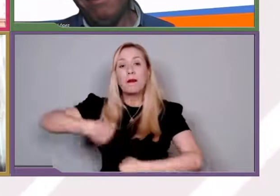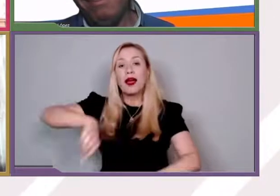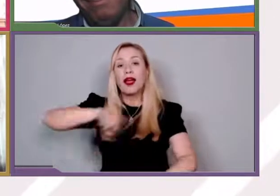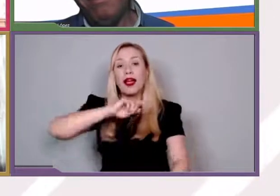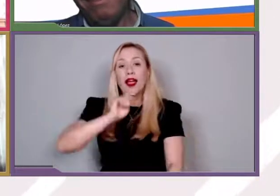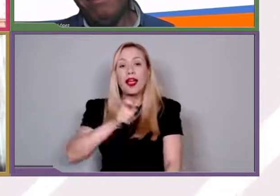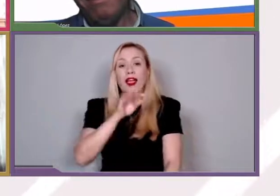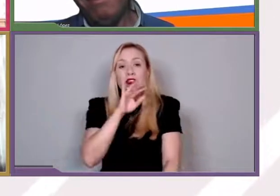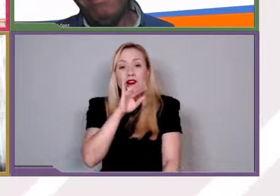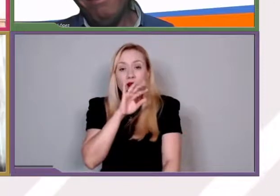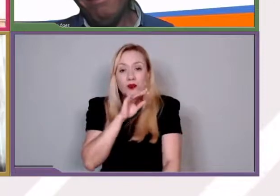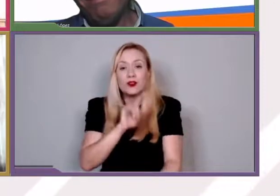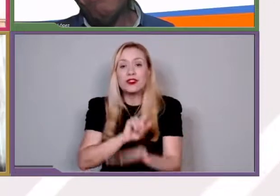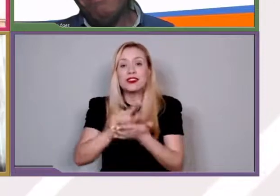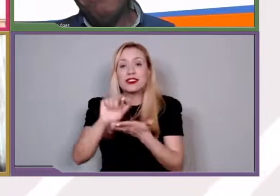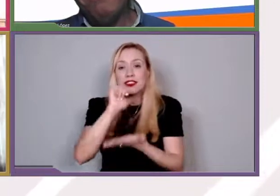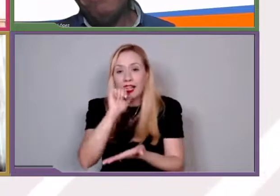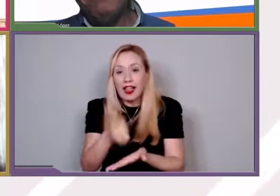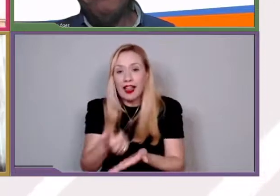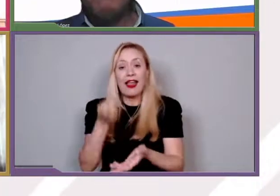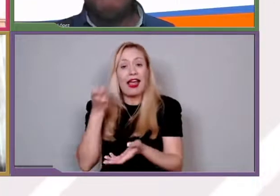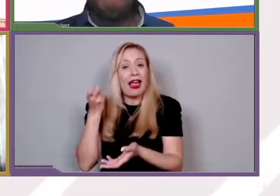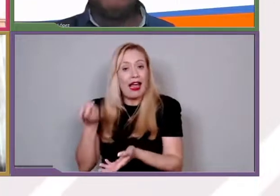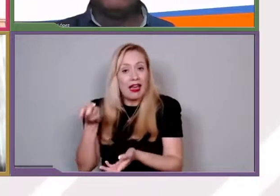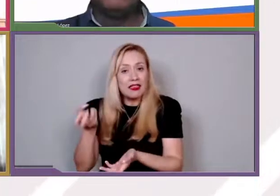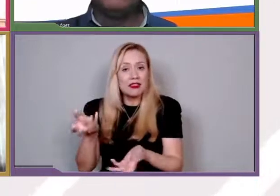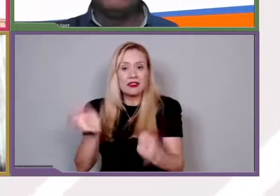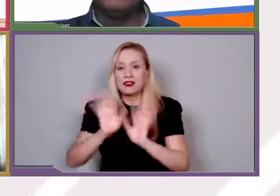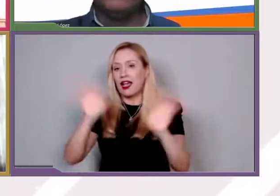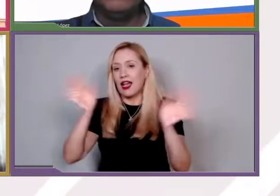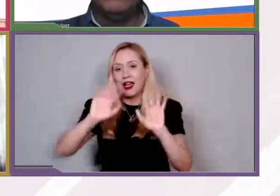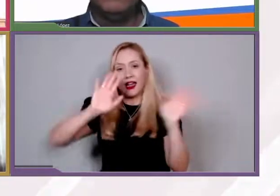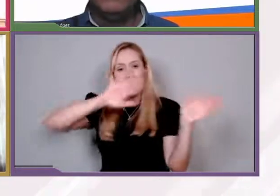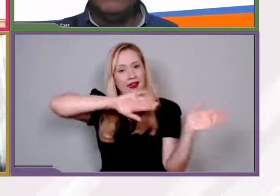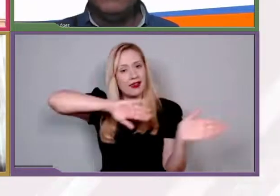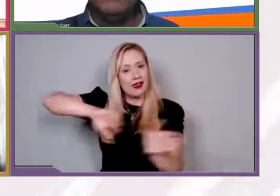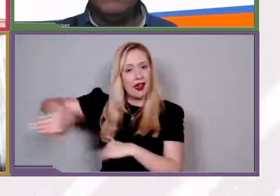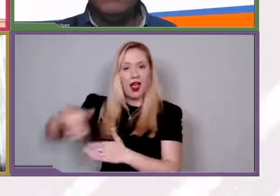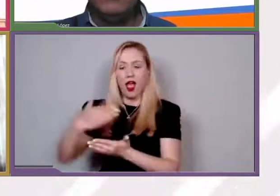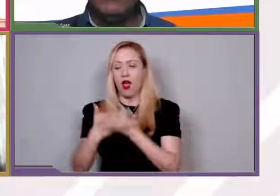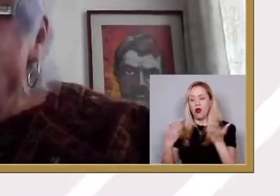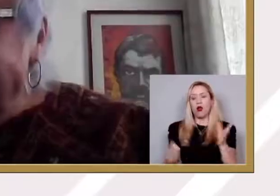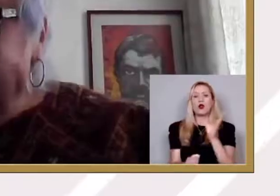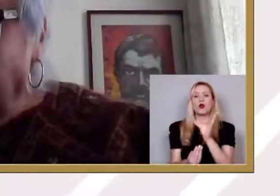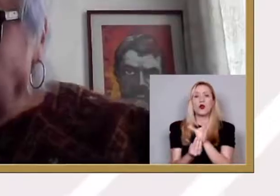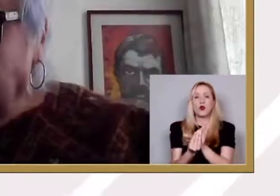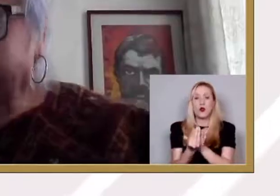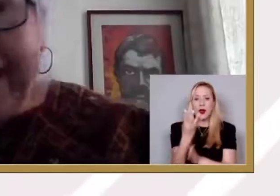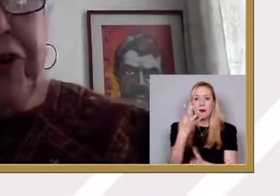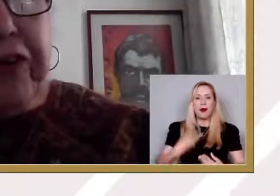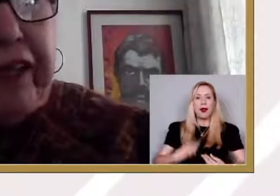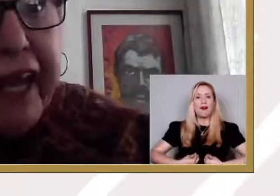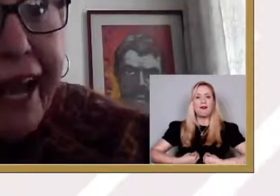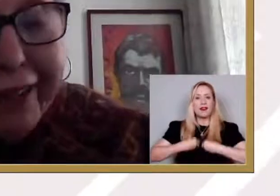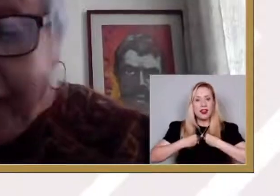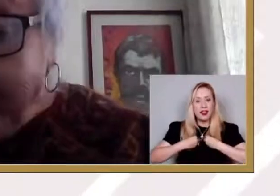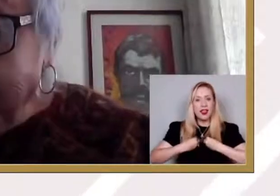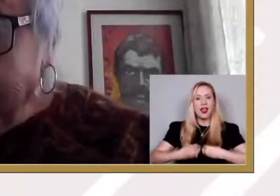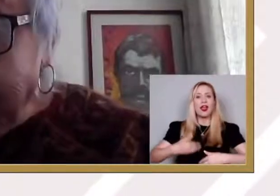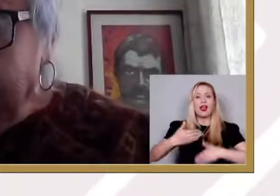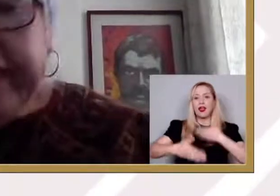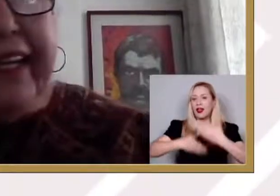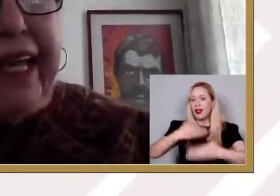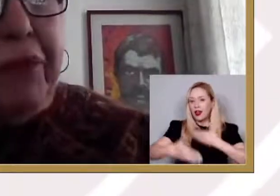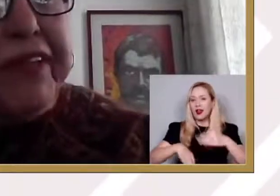No podemos volver a la normalidad porque la normalidad era el problema. Para volver a la vida